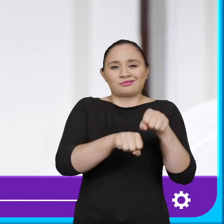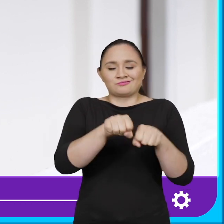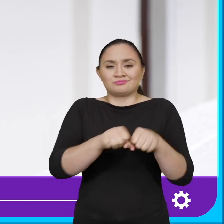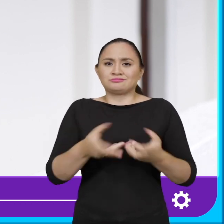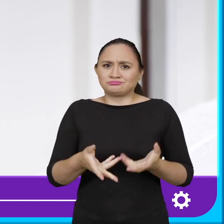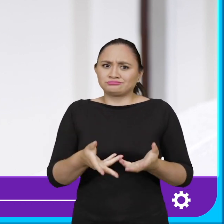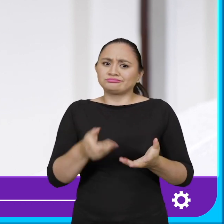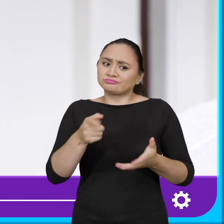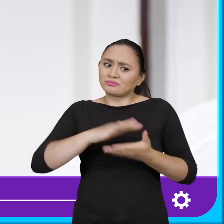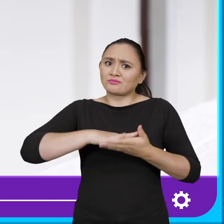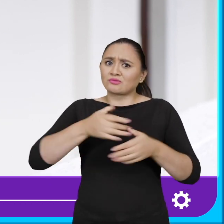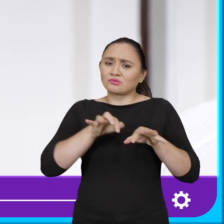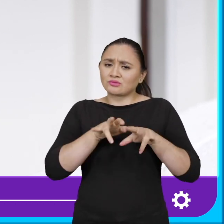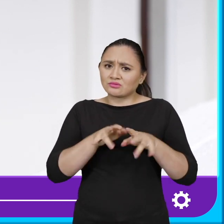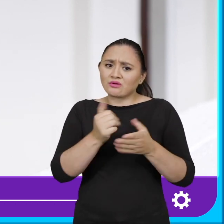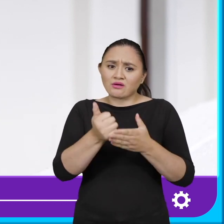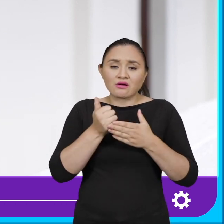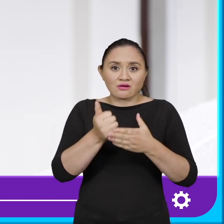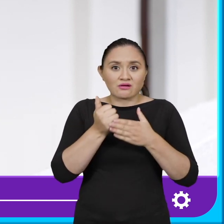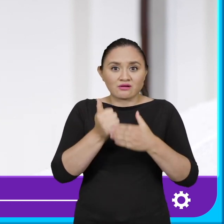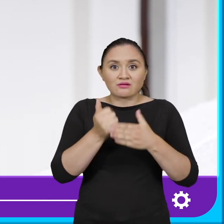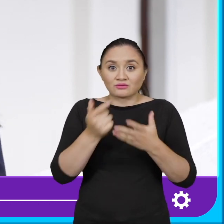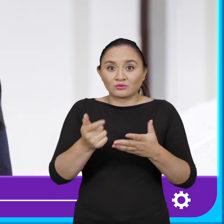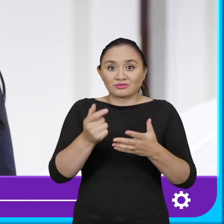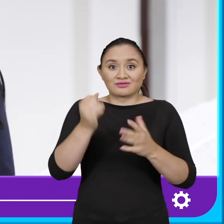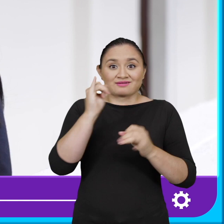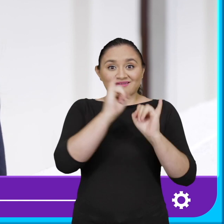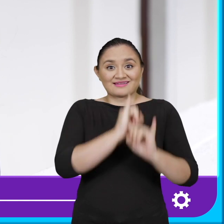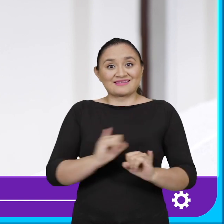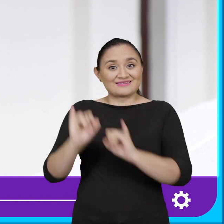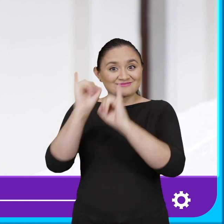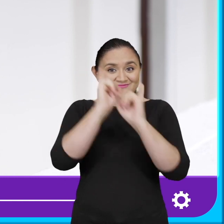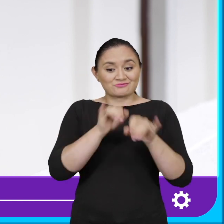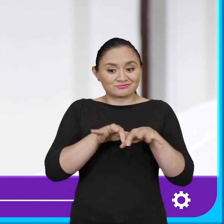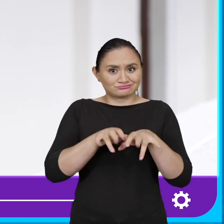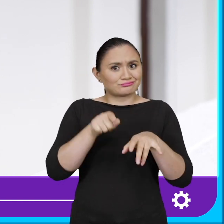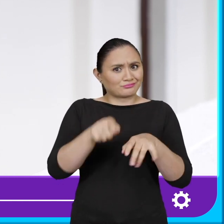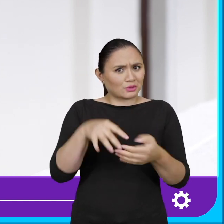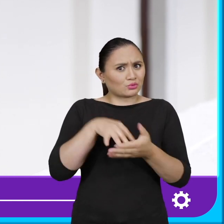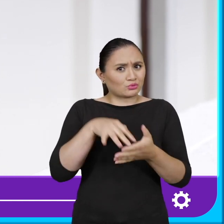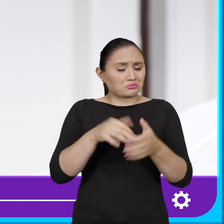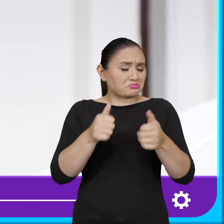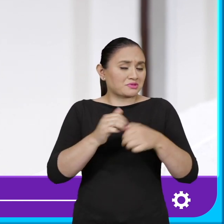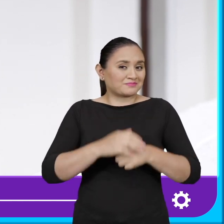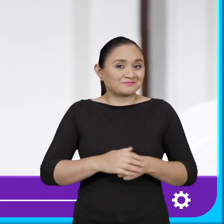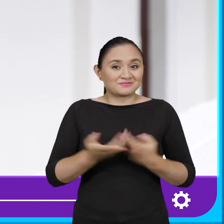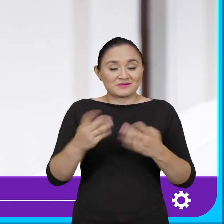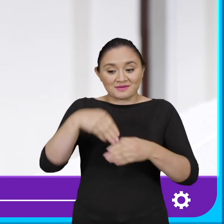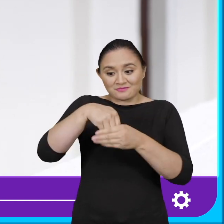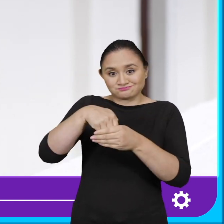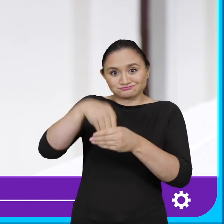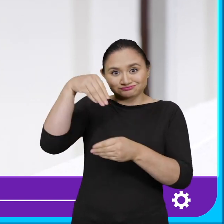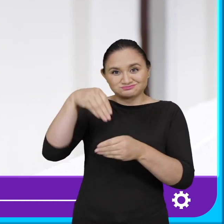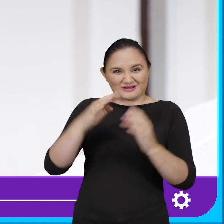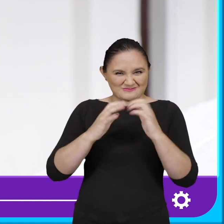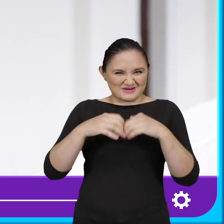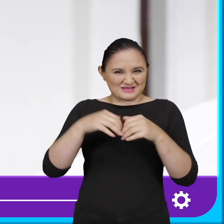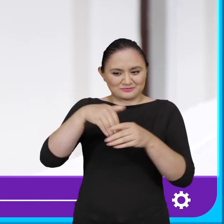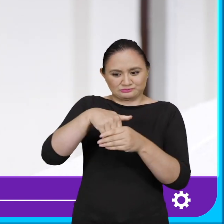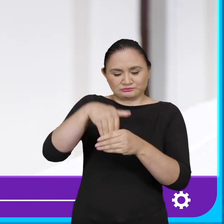nos beneficia mucho a los estudiantes que están estudiando informática. También en las impresoras.